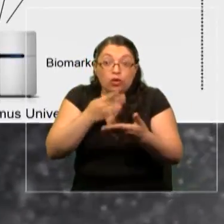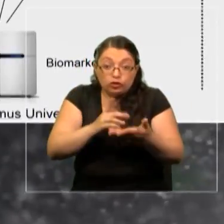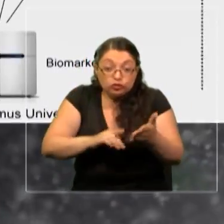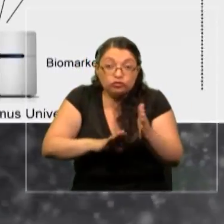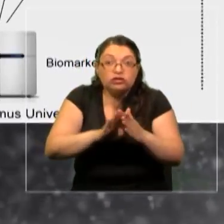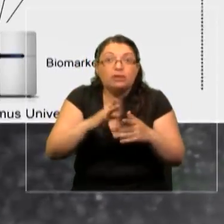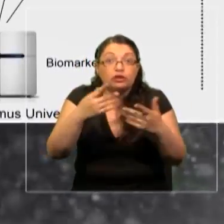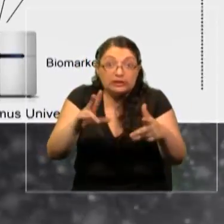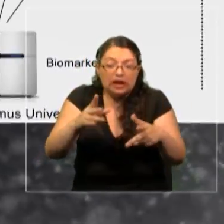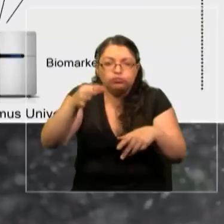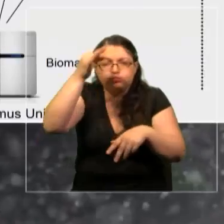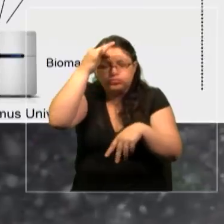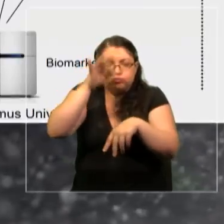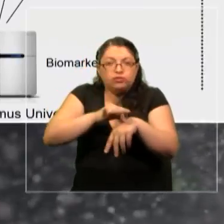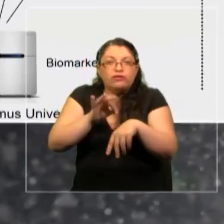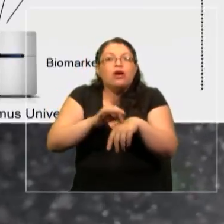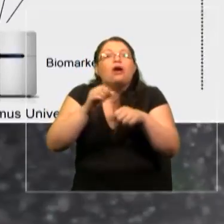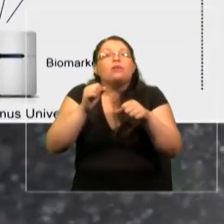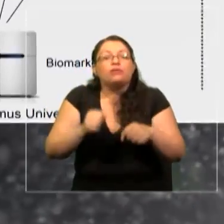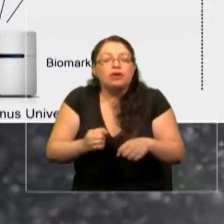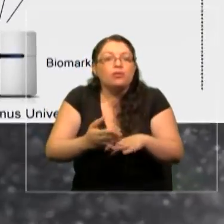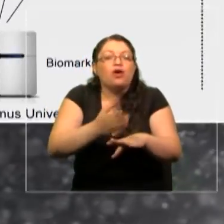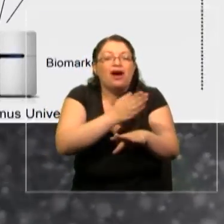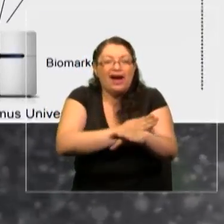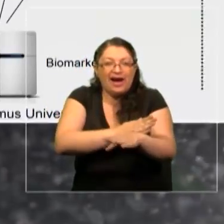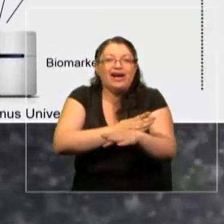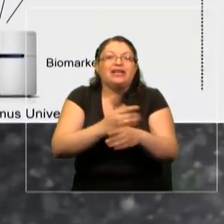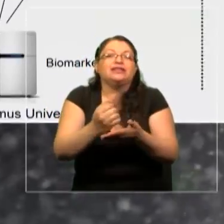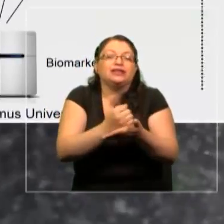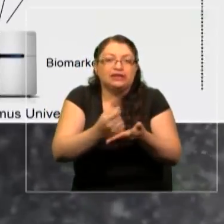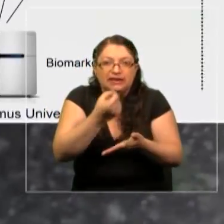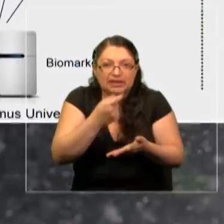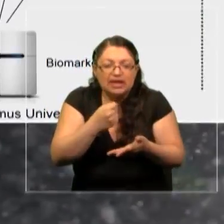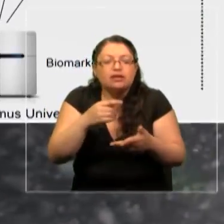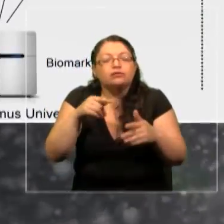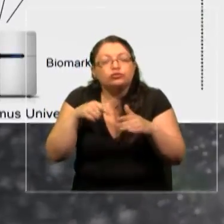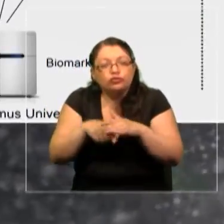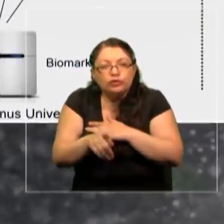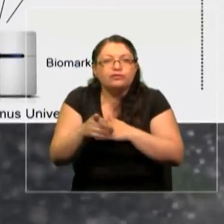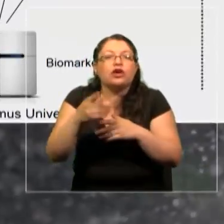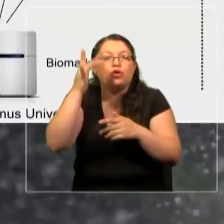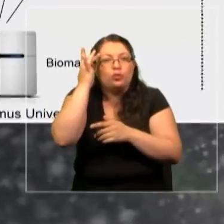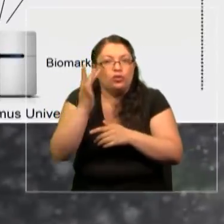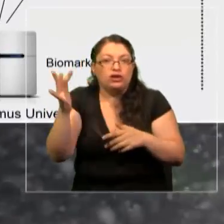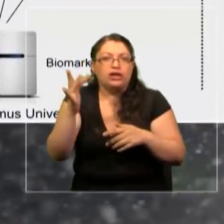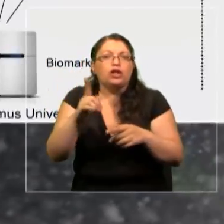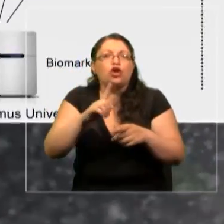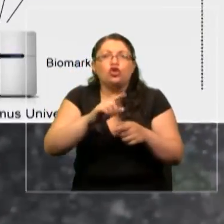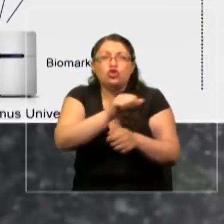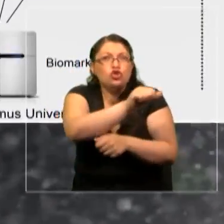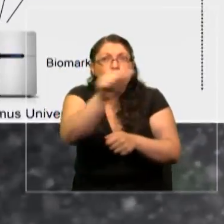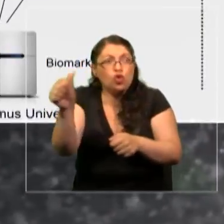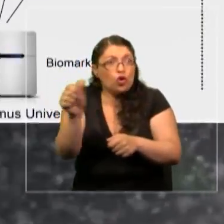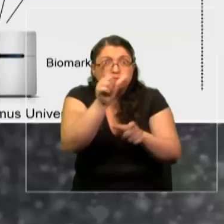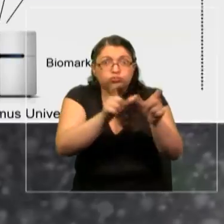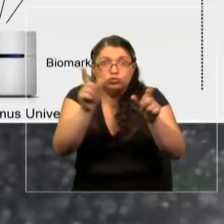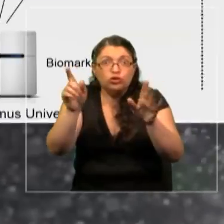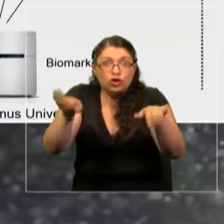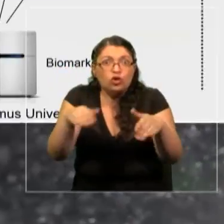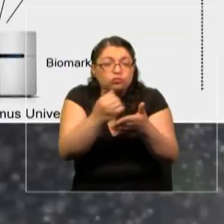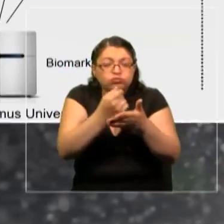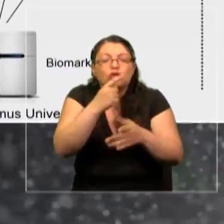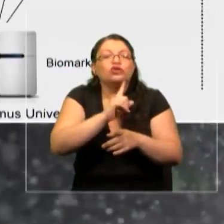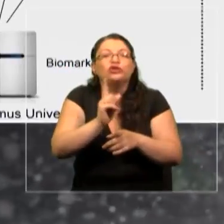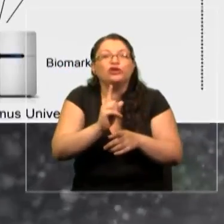tener un mejor trabajo en detectarlas tempranamente e intervenir de una manera inteligente. No tratar a todos de la misma forma, sino que